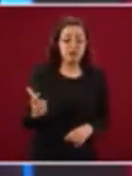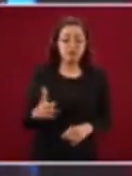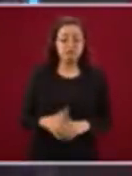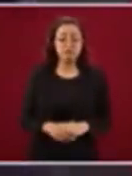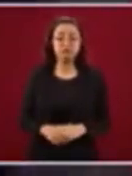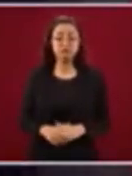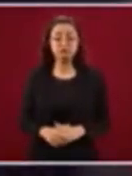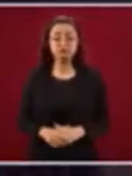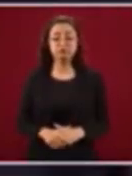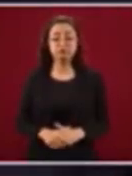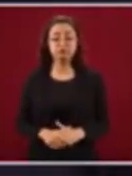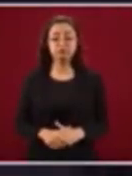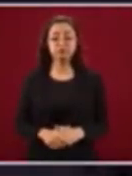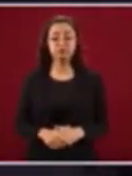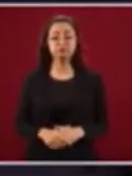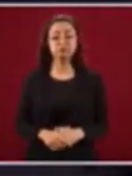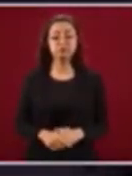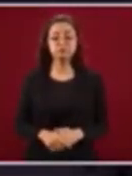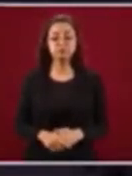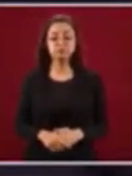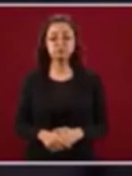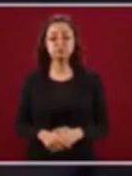esto puede